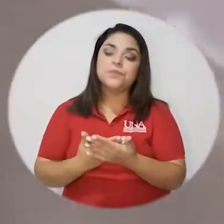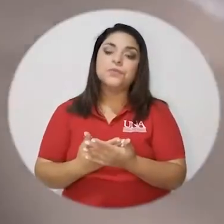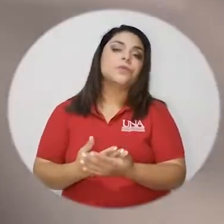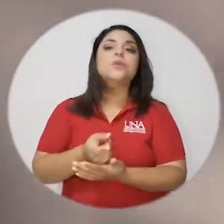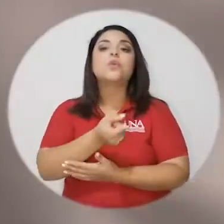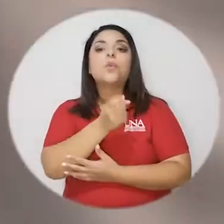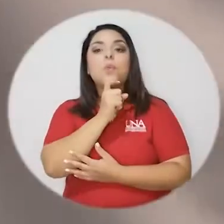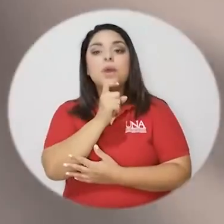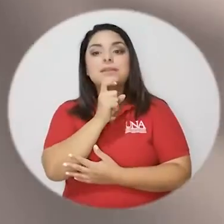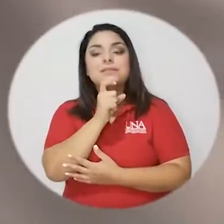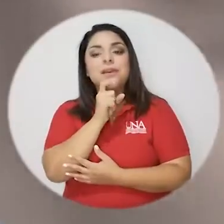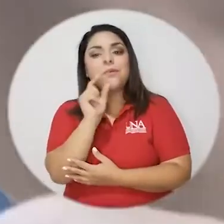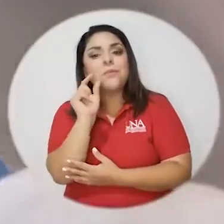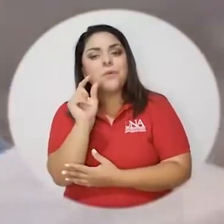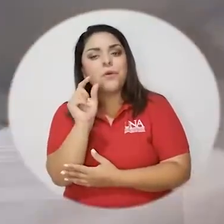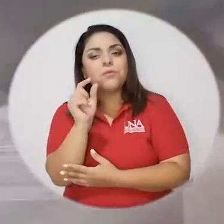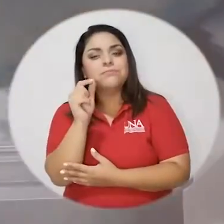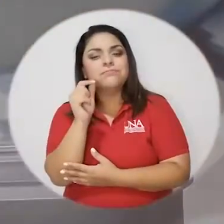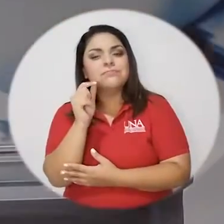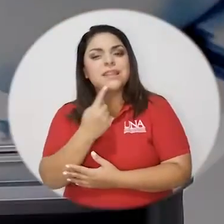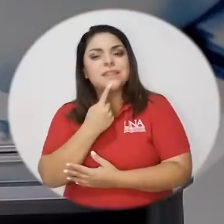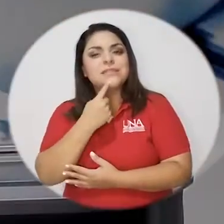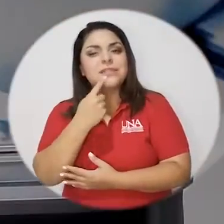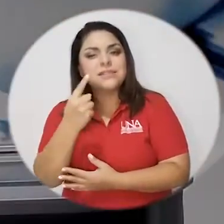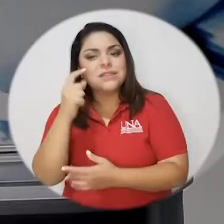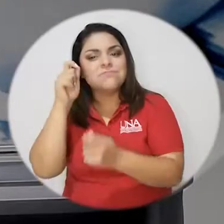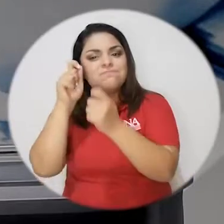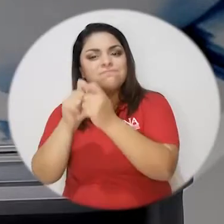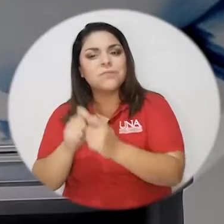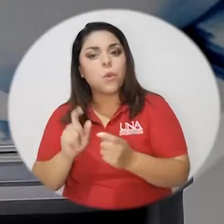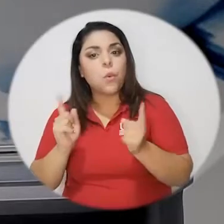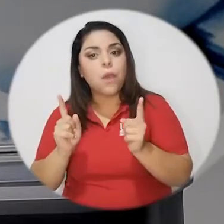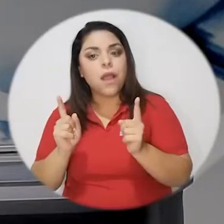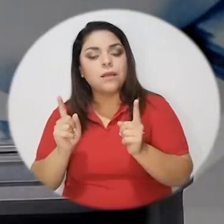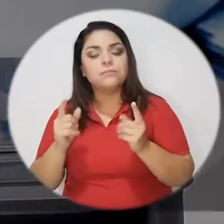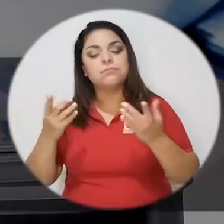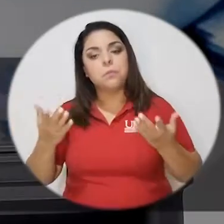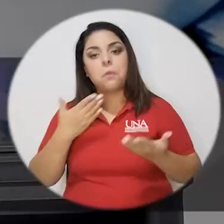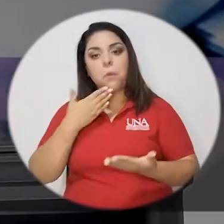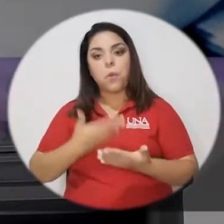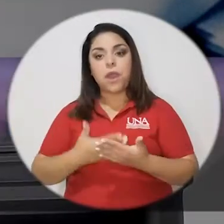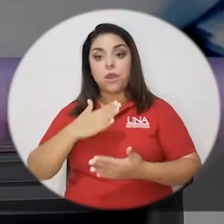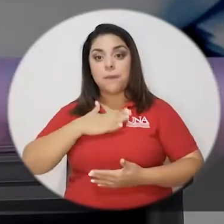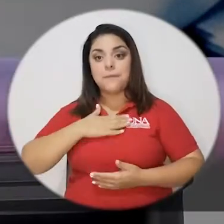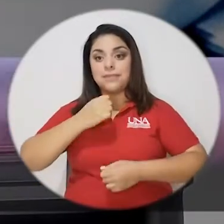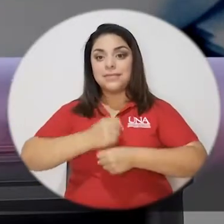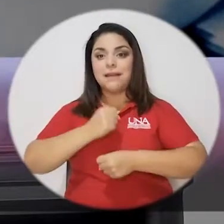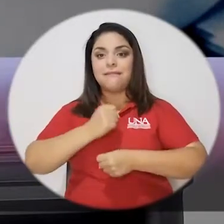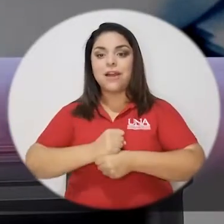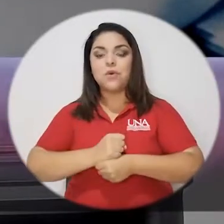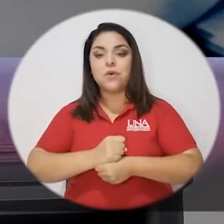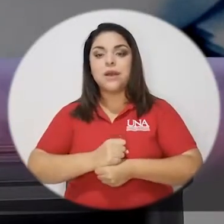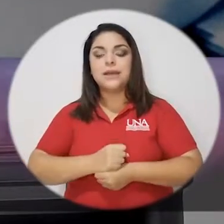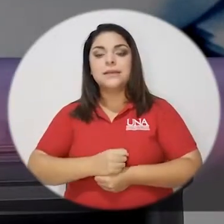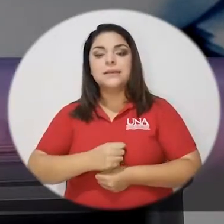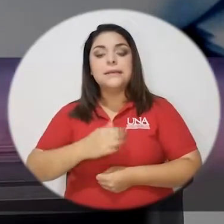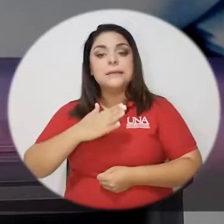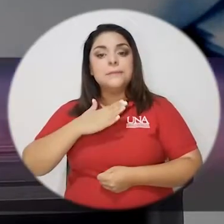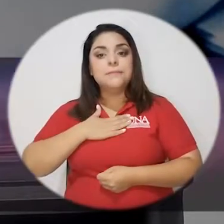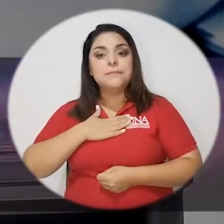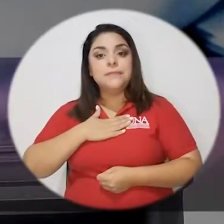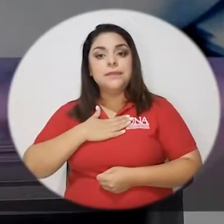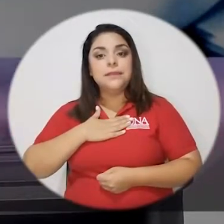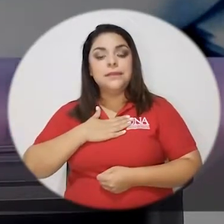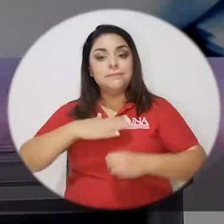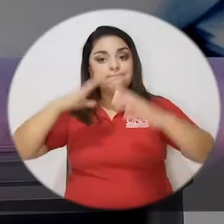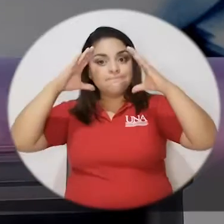Hijo, cuesta un poco marcar. Yo, o sea, por mi trabajo, lo mío